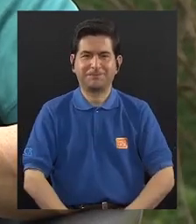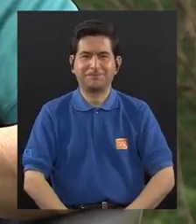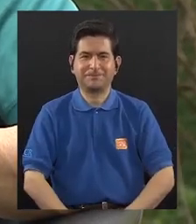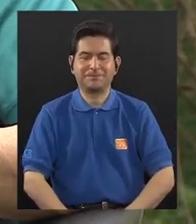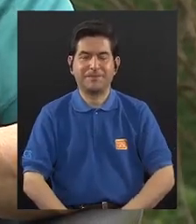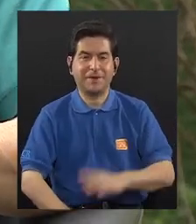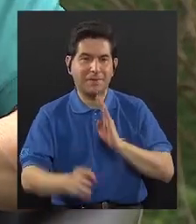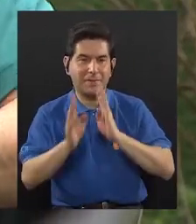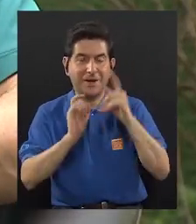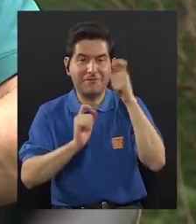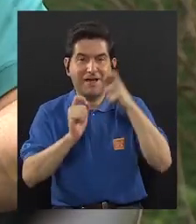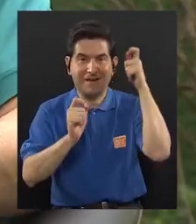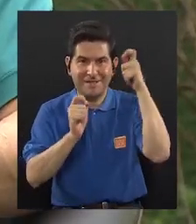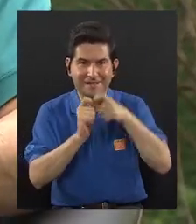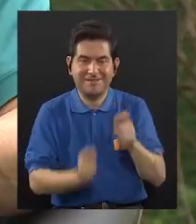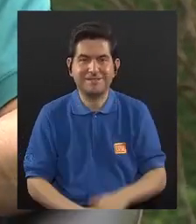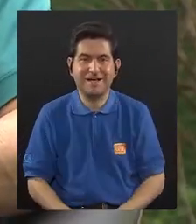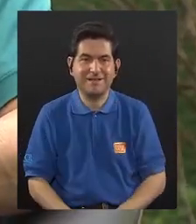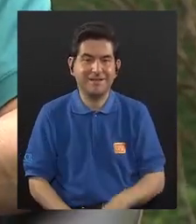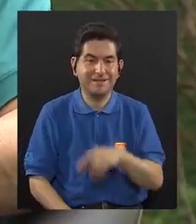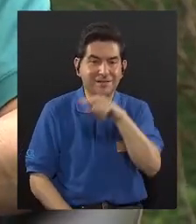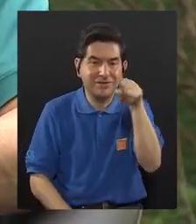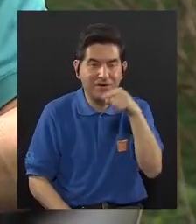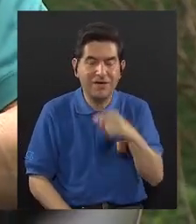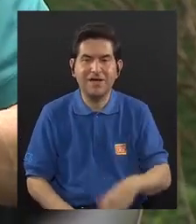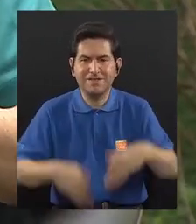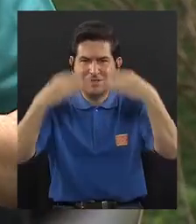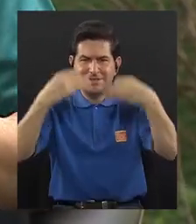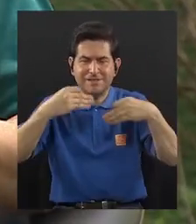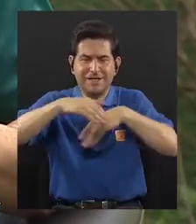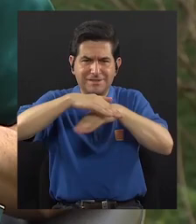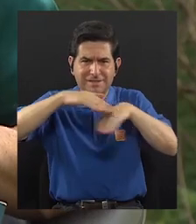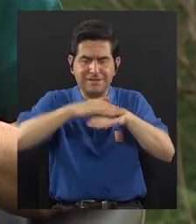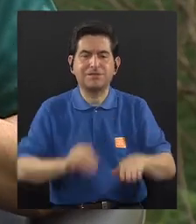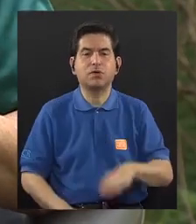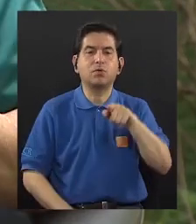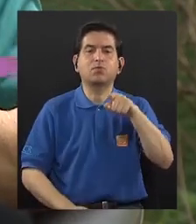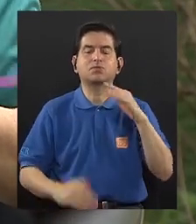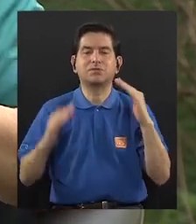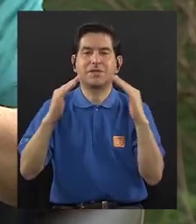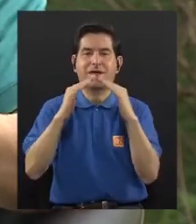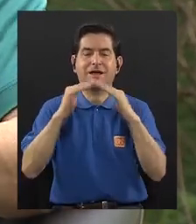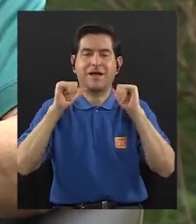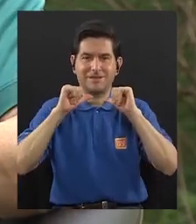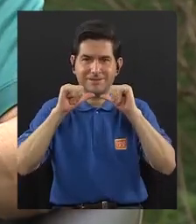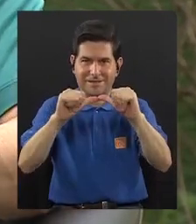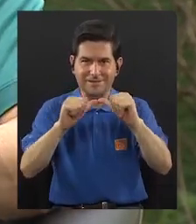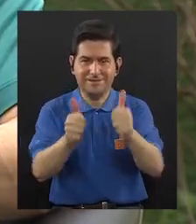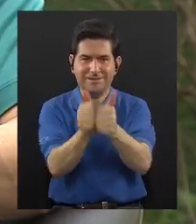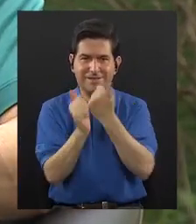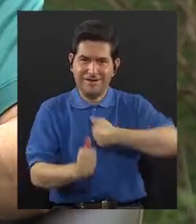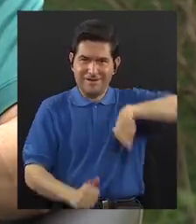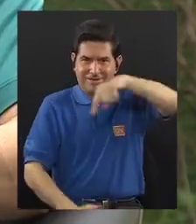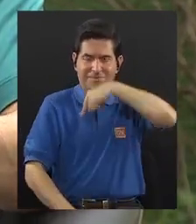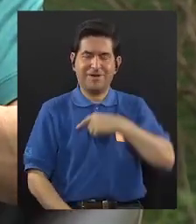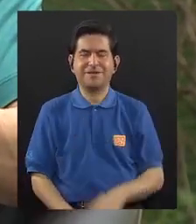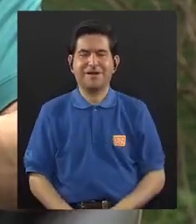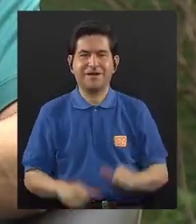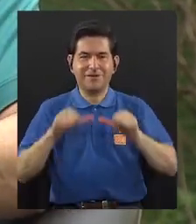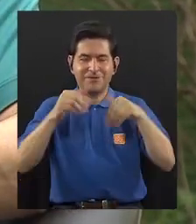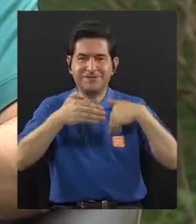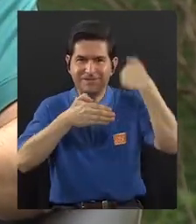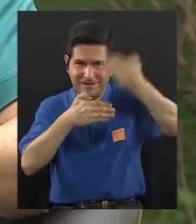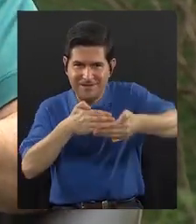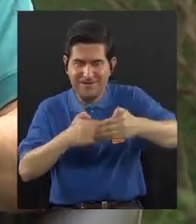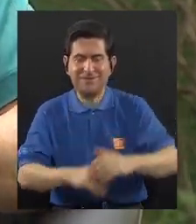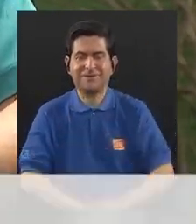y vamos a conversar precisamente cuáles son esas medidas básicas y en sus hogares esperamos que continúen con nosotros ya